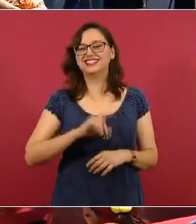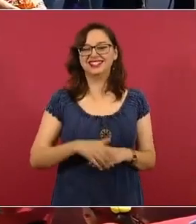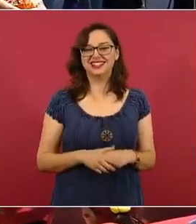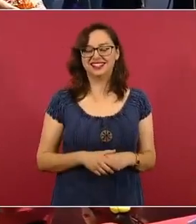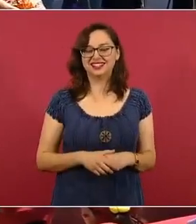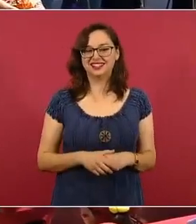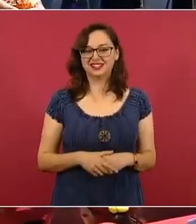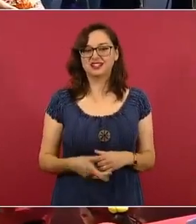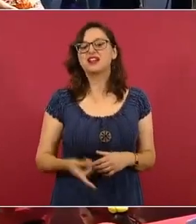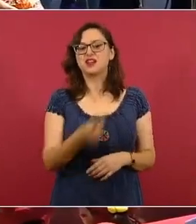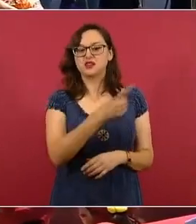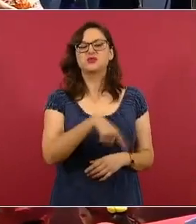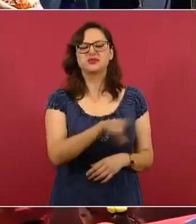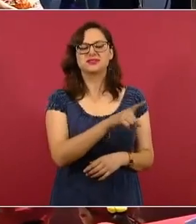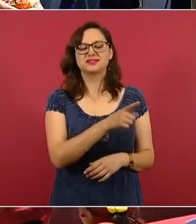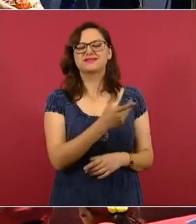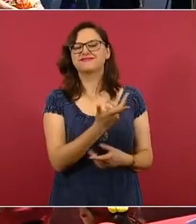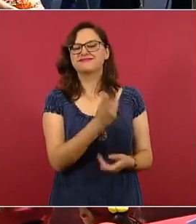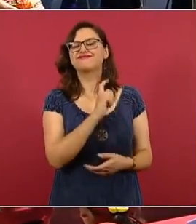realidad,